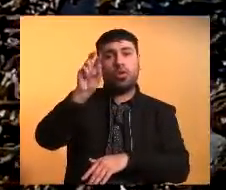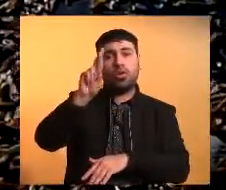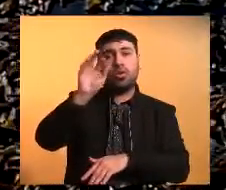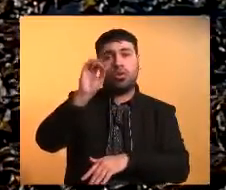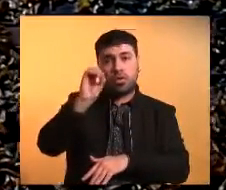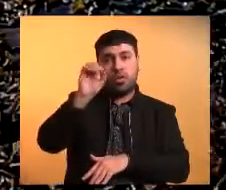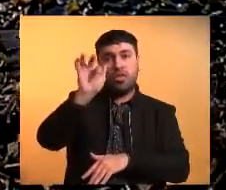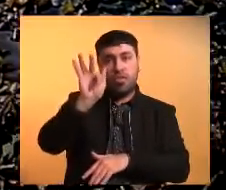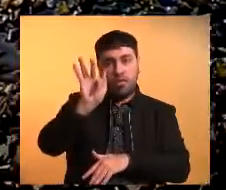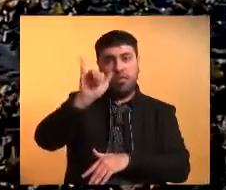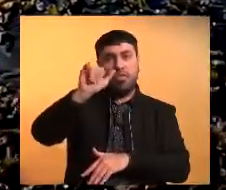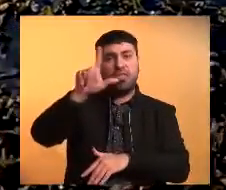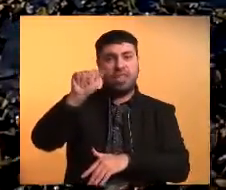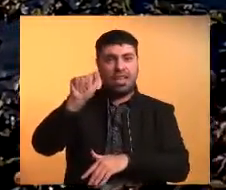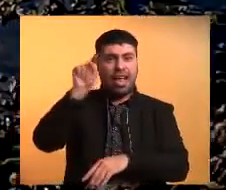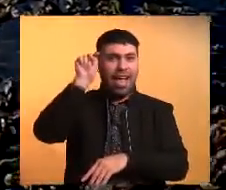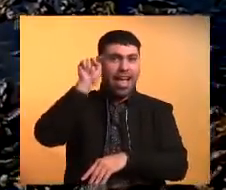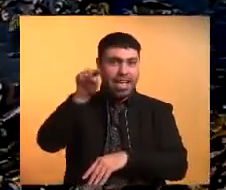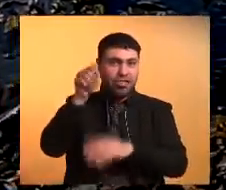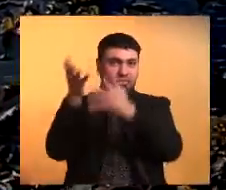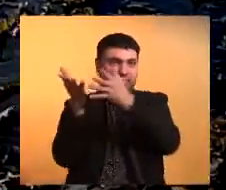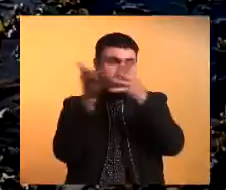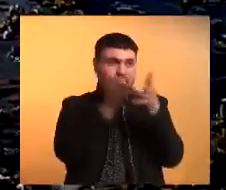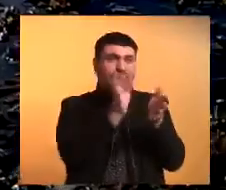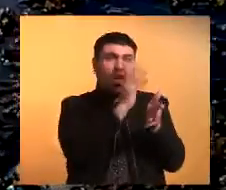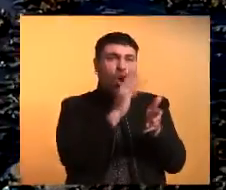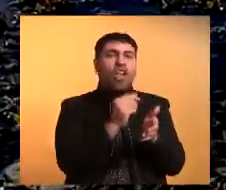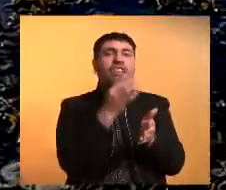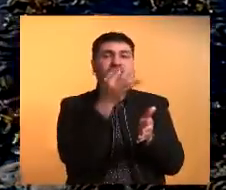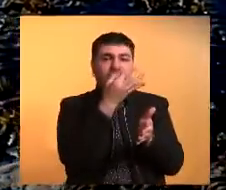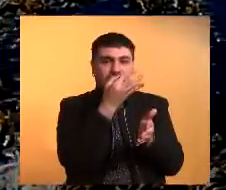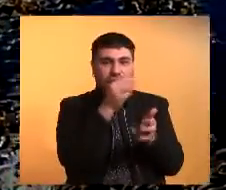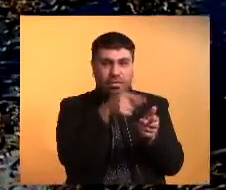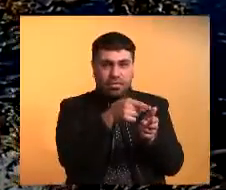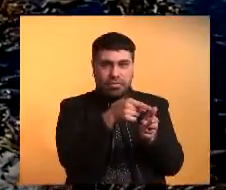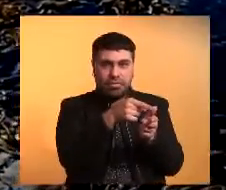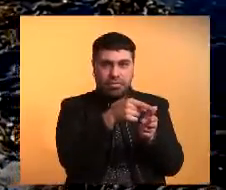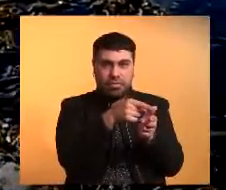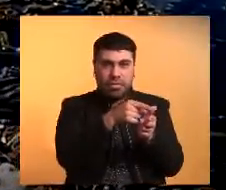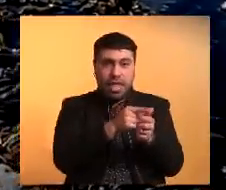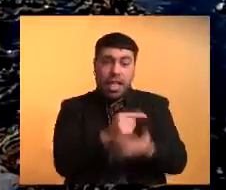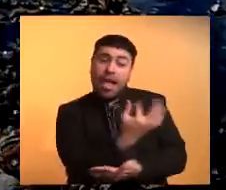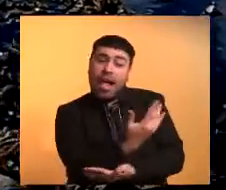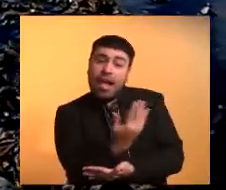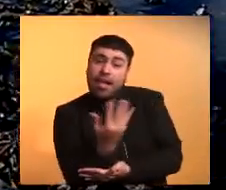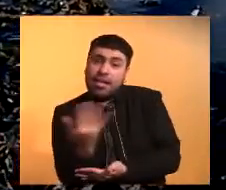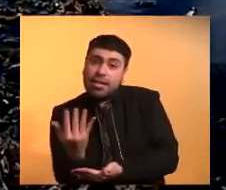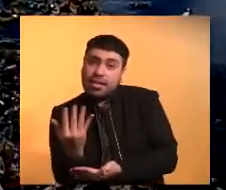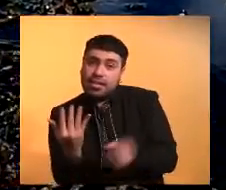muchas plantas. La clorofila está presente en todos los organismos fotosintéticos. Las algas también,